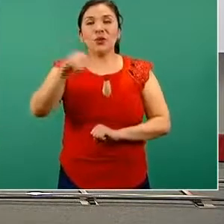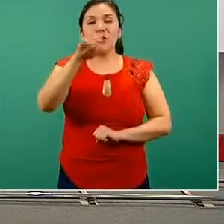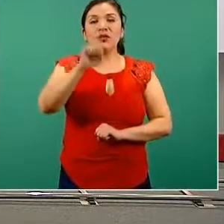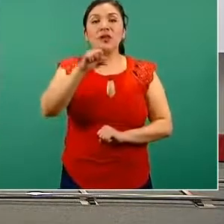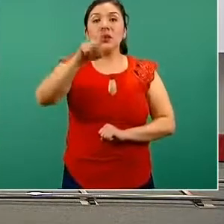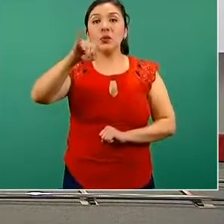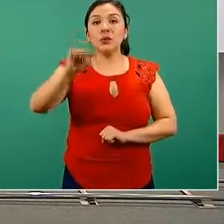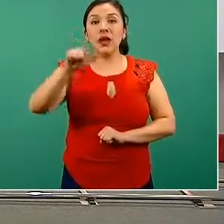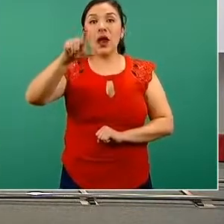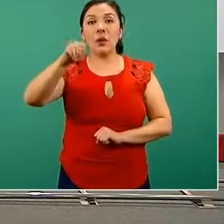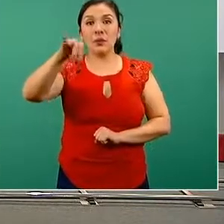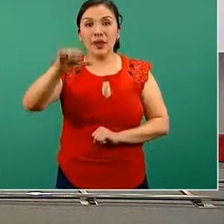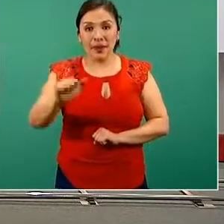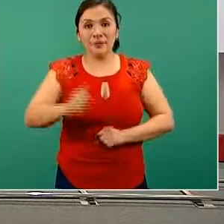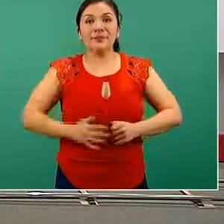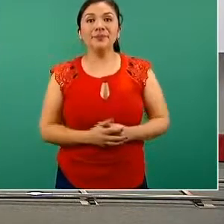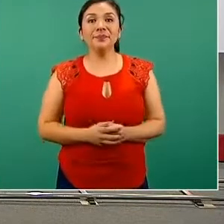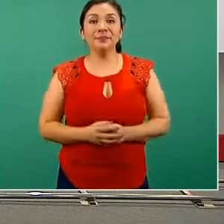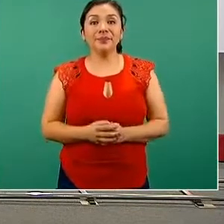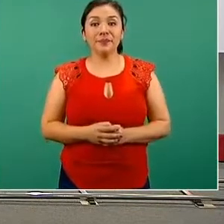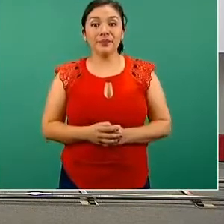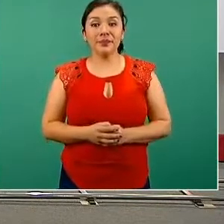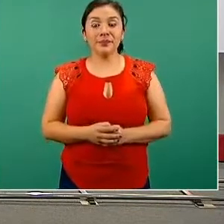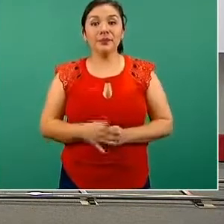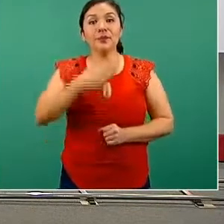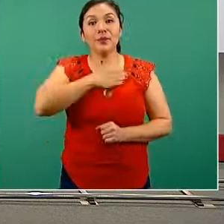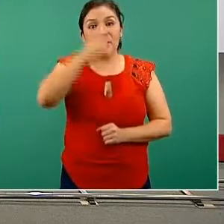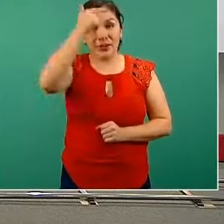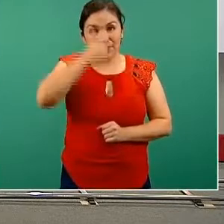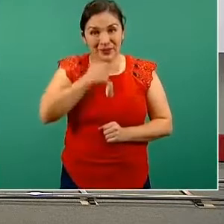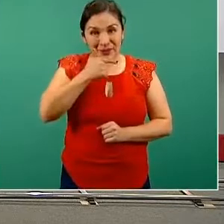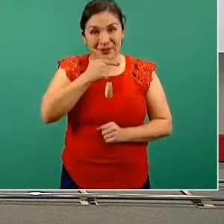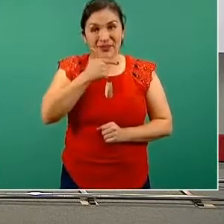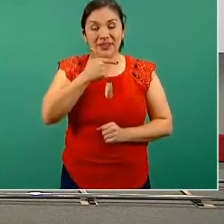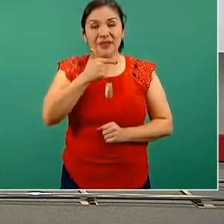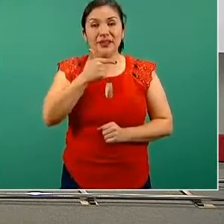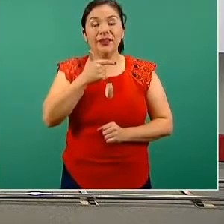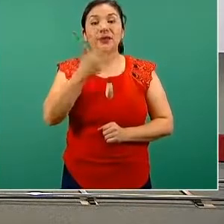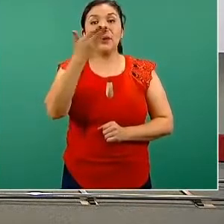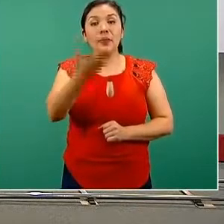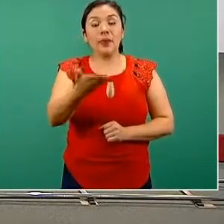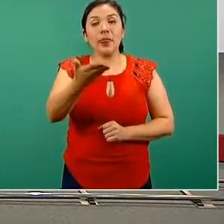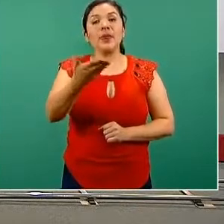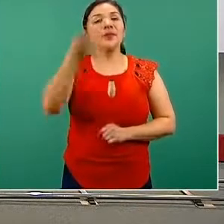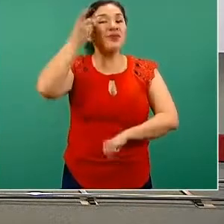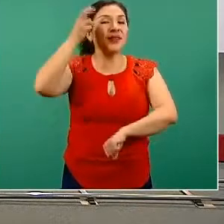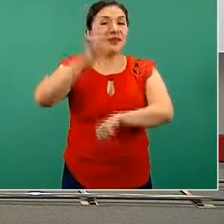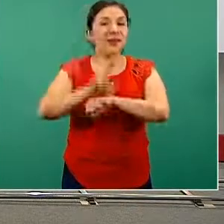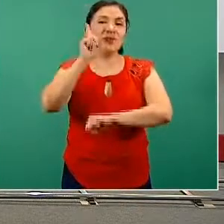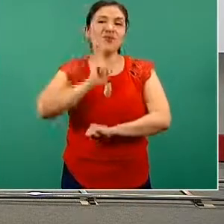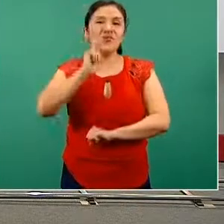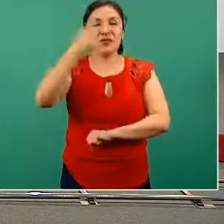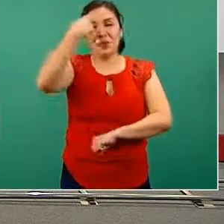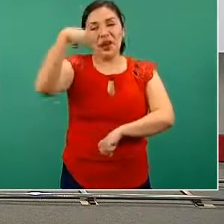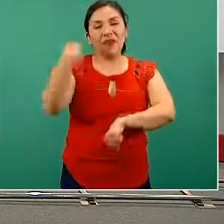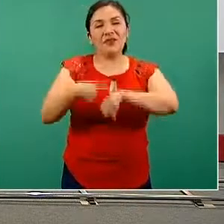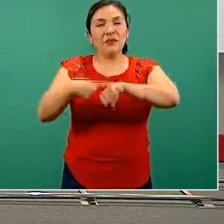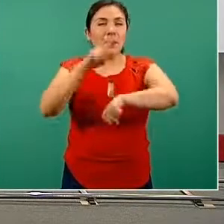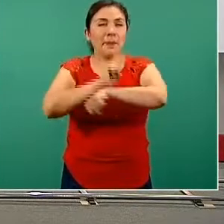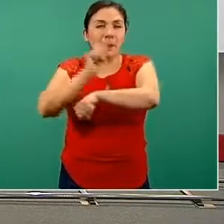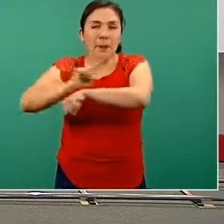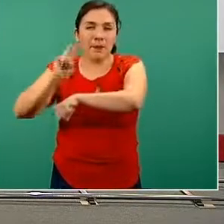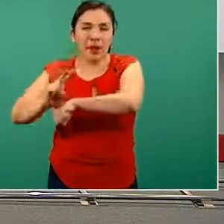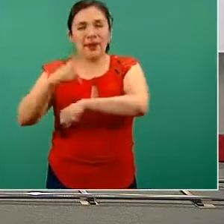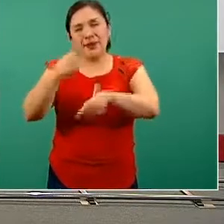Segarra. Muy buenas noches, doctor. Muy buenas noches, estimada Gaby, nuestra directora de Vigilancia Epidemiológica